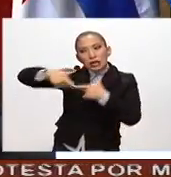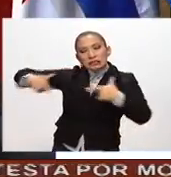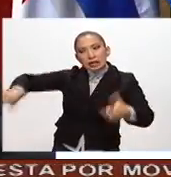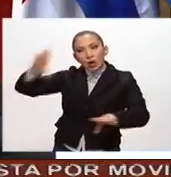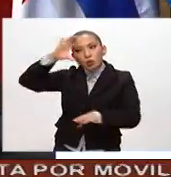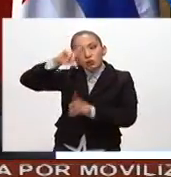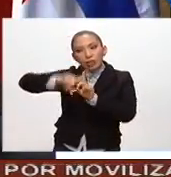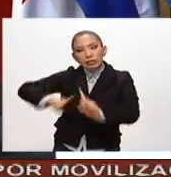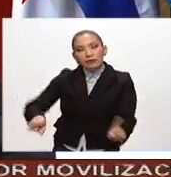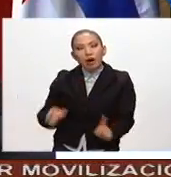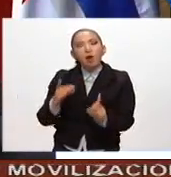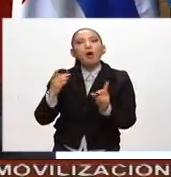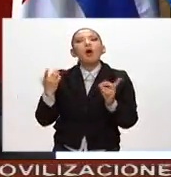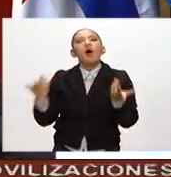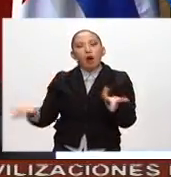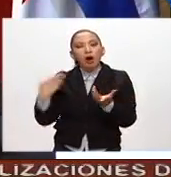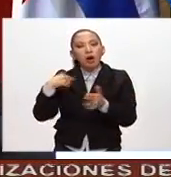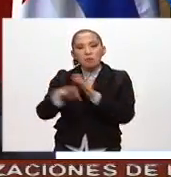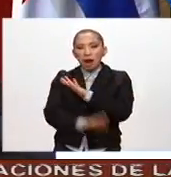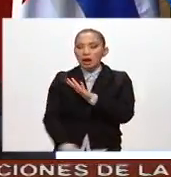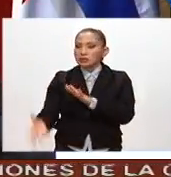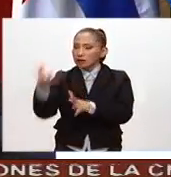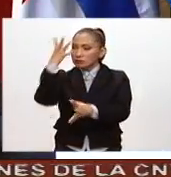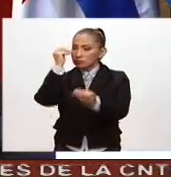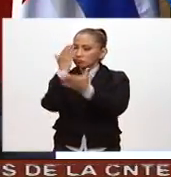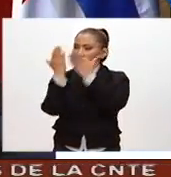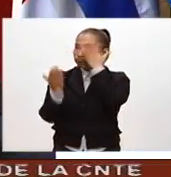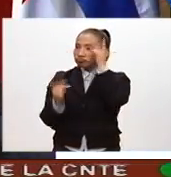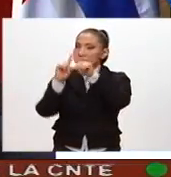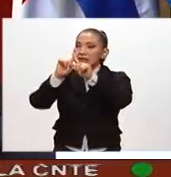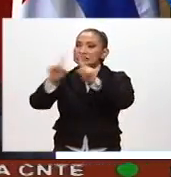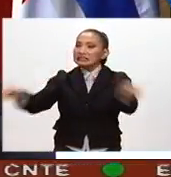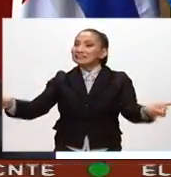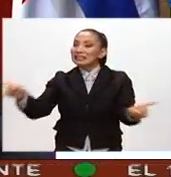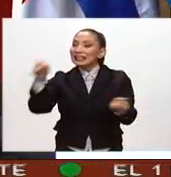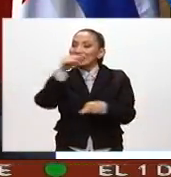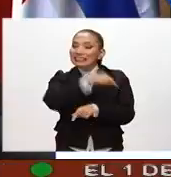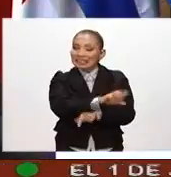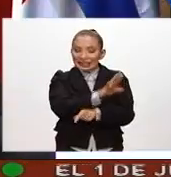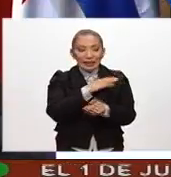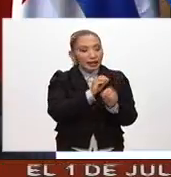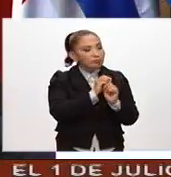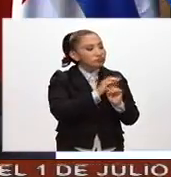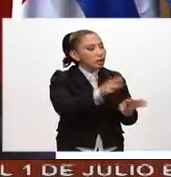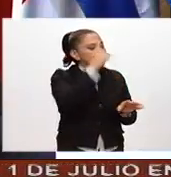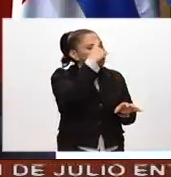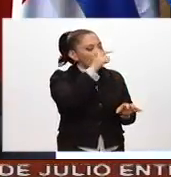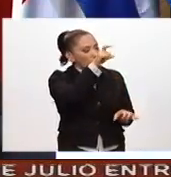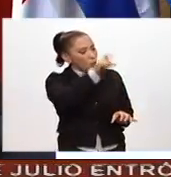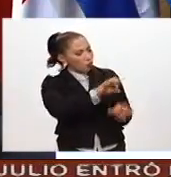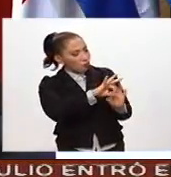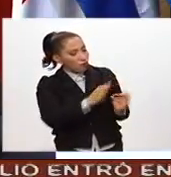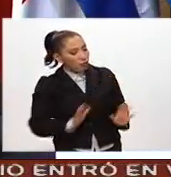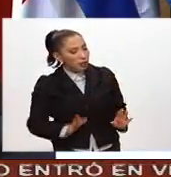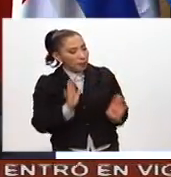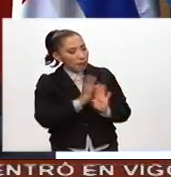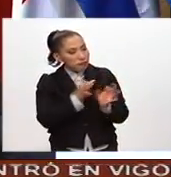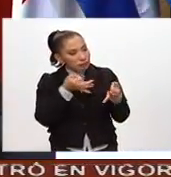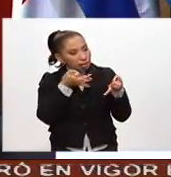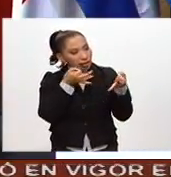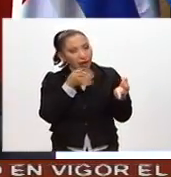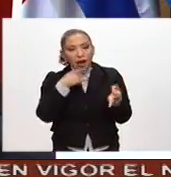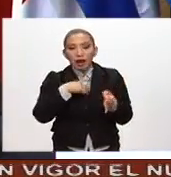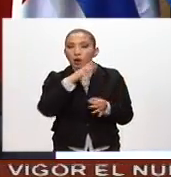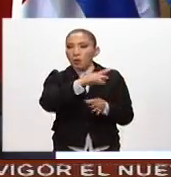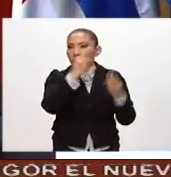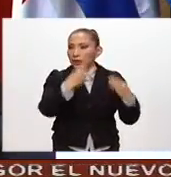cultural y con el sustento de una formación académica diferente que tornará su perfil mucho más atractivo en